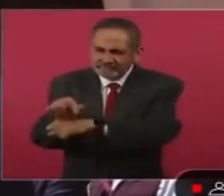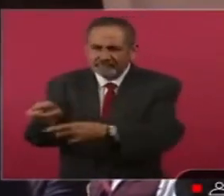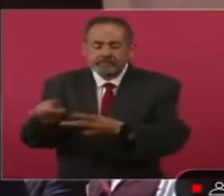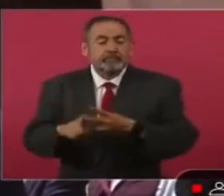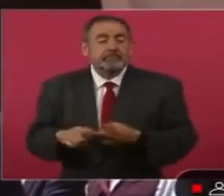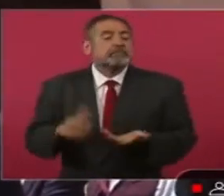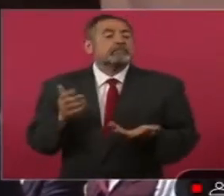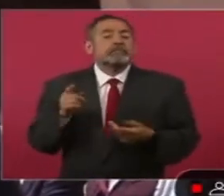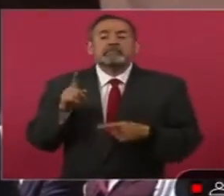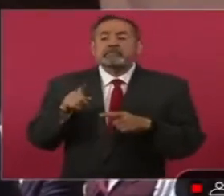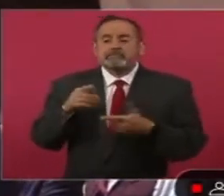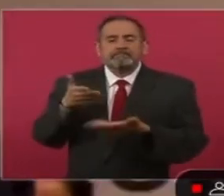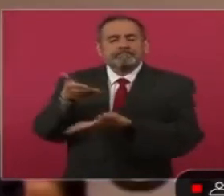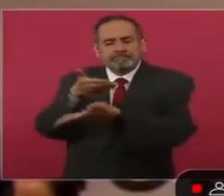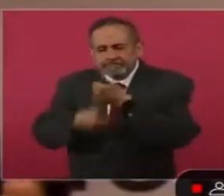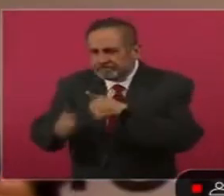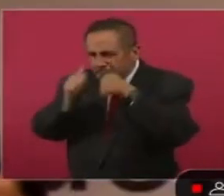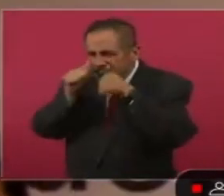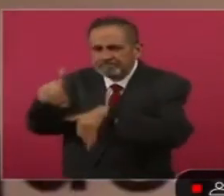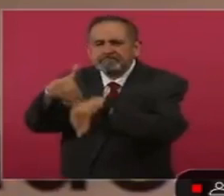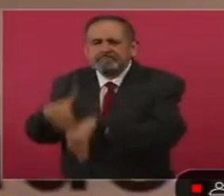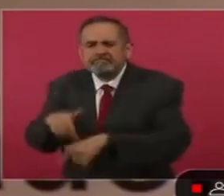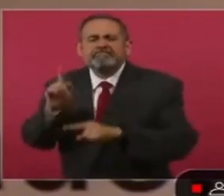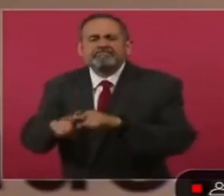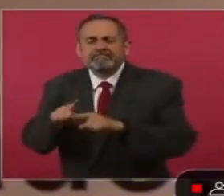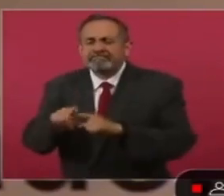¿A quién hay que servirle primero?